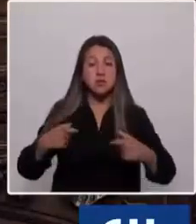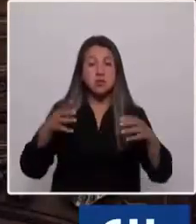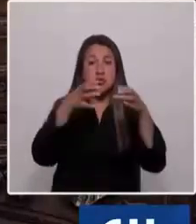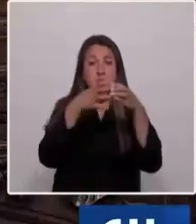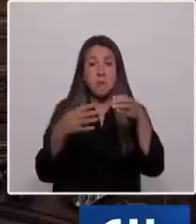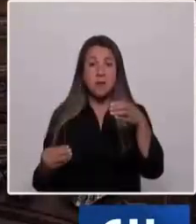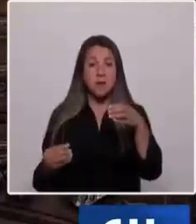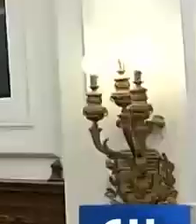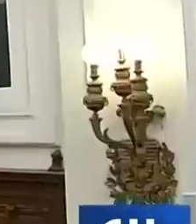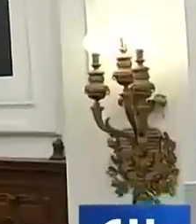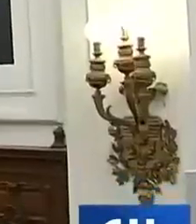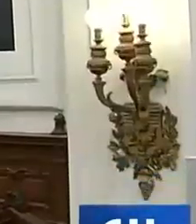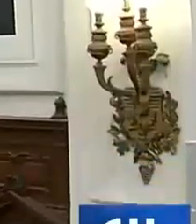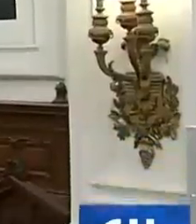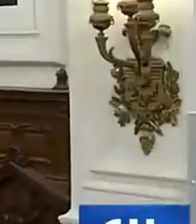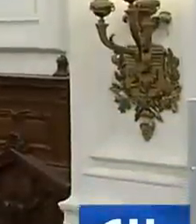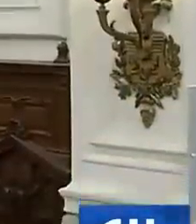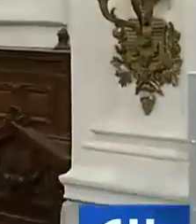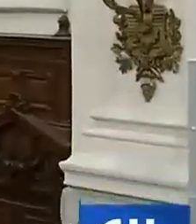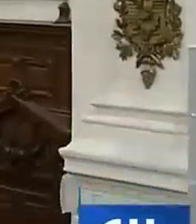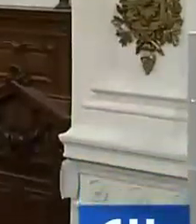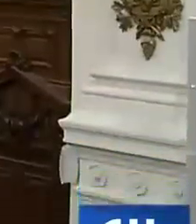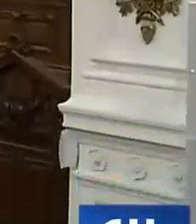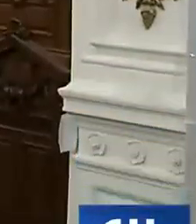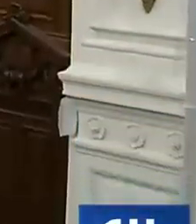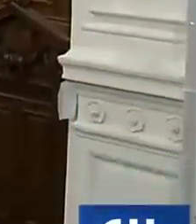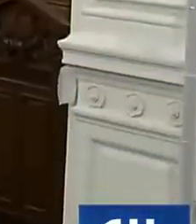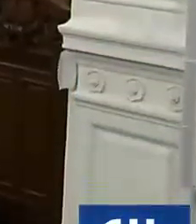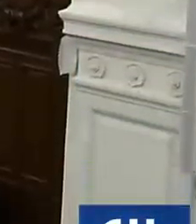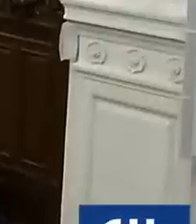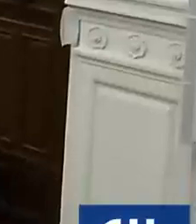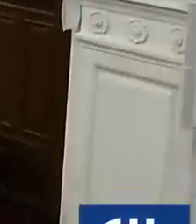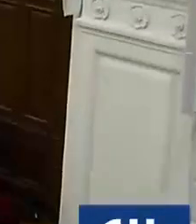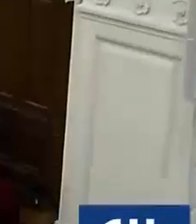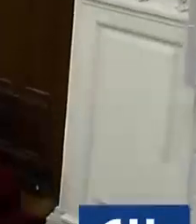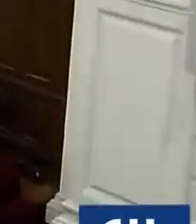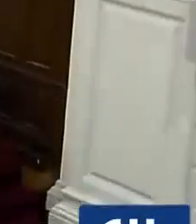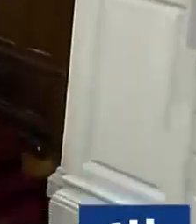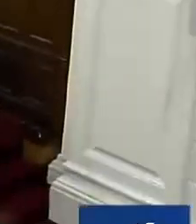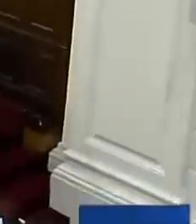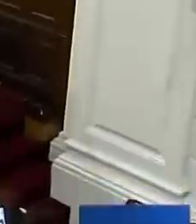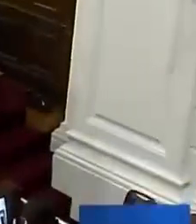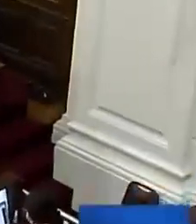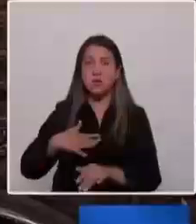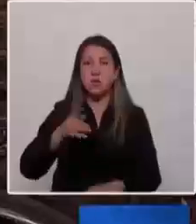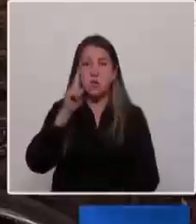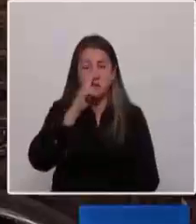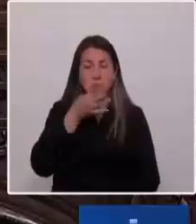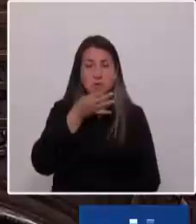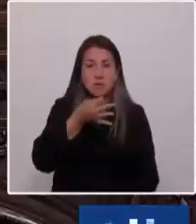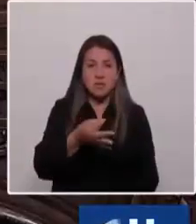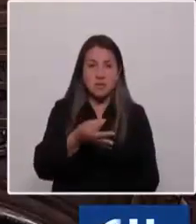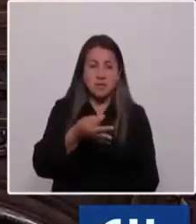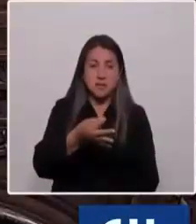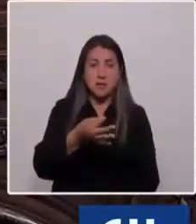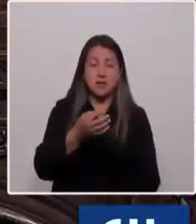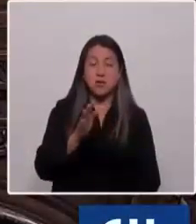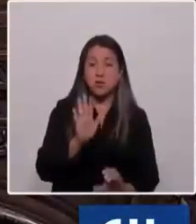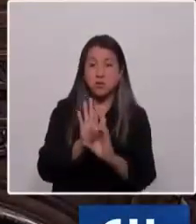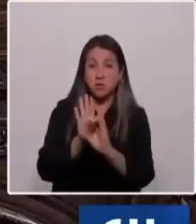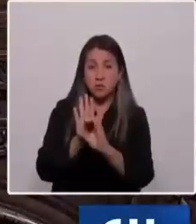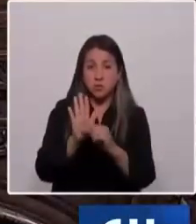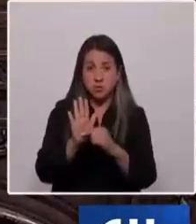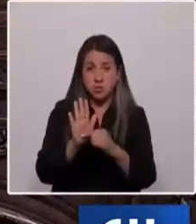otros son las minorías. Pero hubo también disconformes y una UDI lanzando duras críticas al proceso. Que una constitución